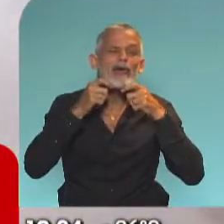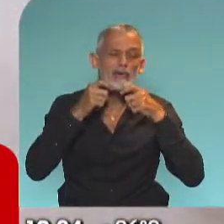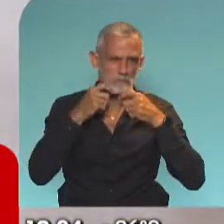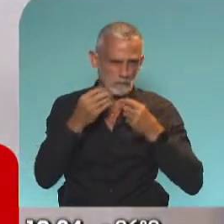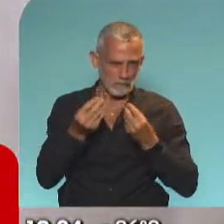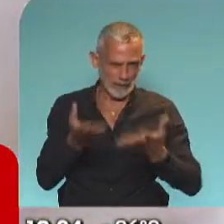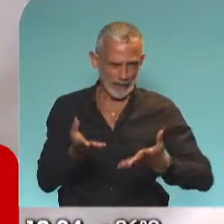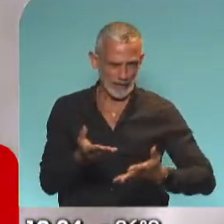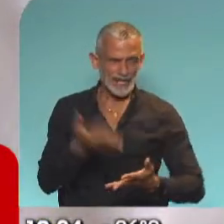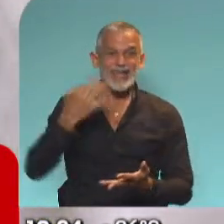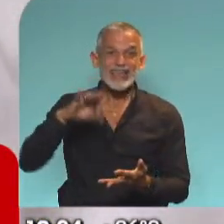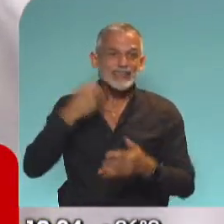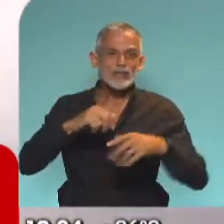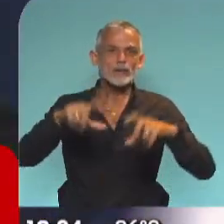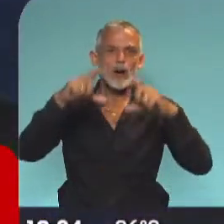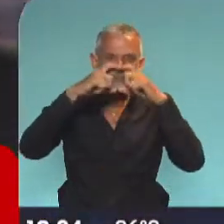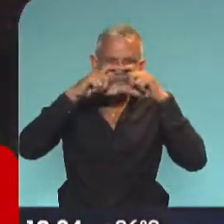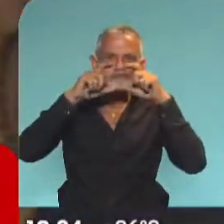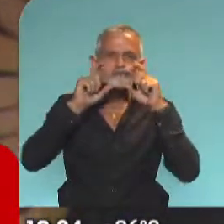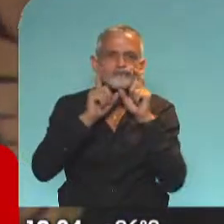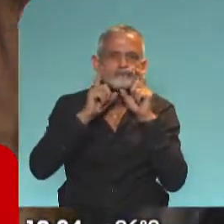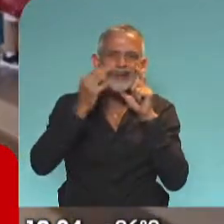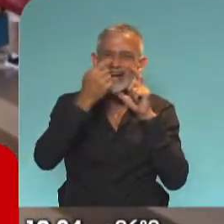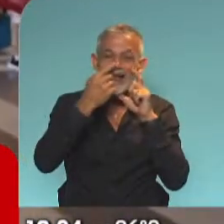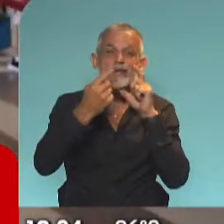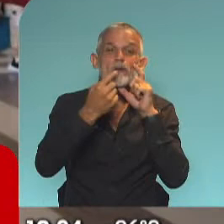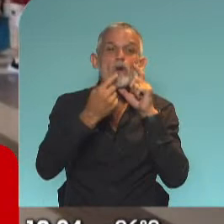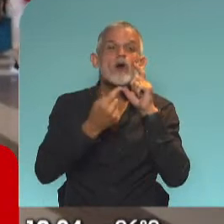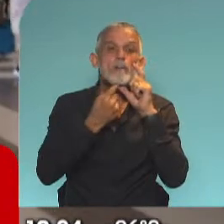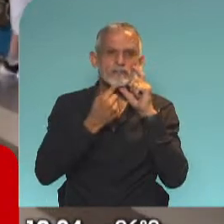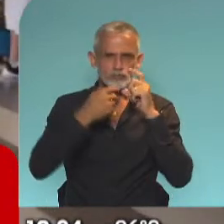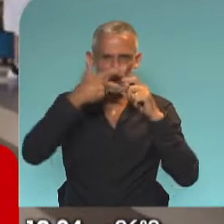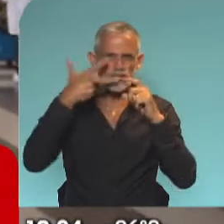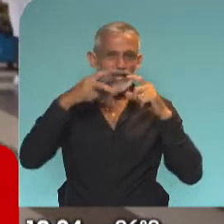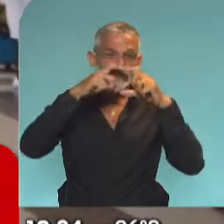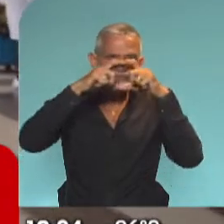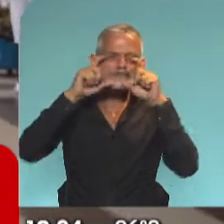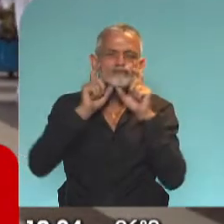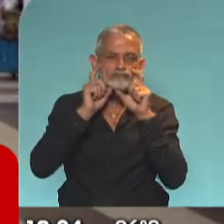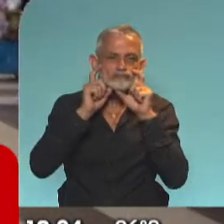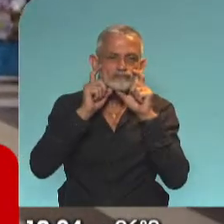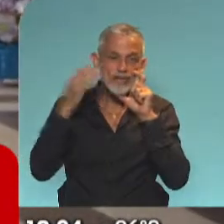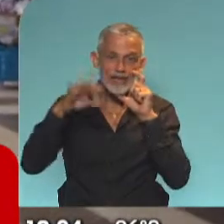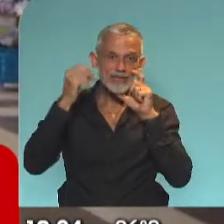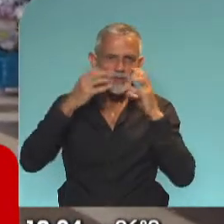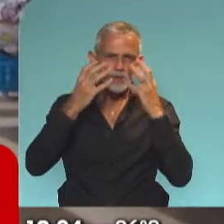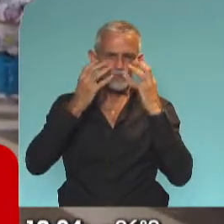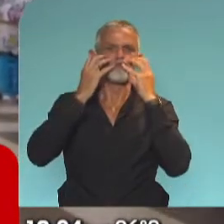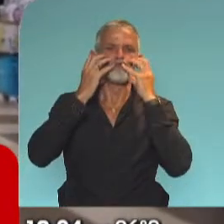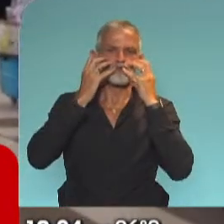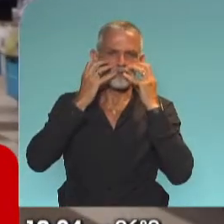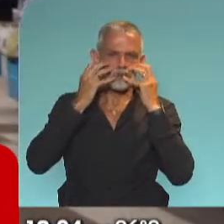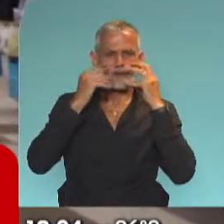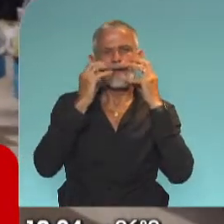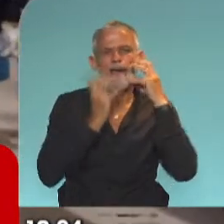nada. El barbijo tiene que cubrir boca, nariz y mentón y estar lo más aferrado a la piel